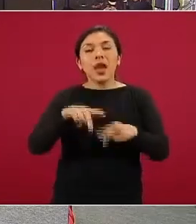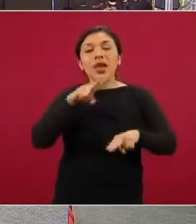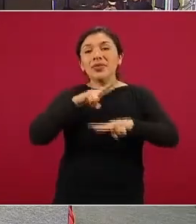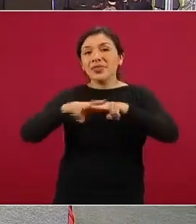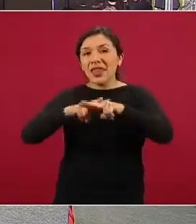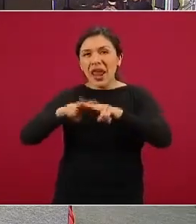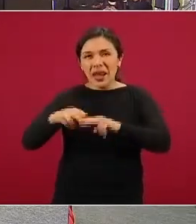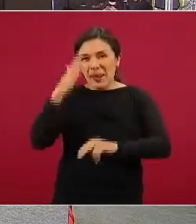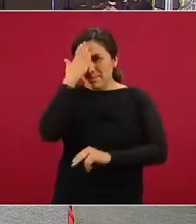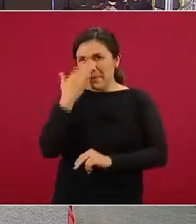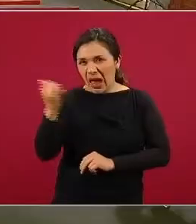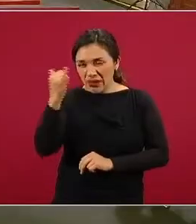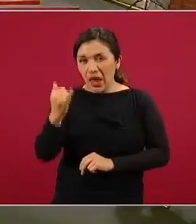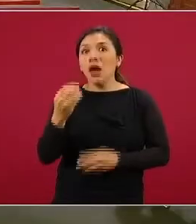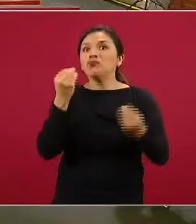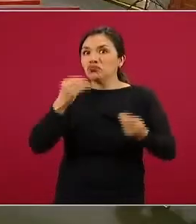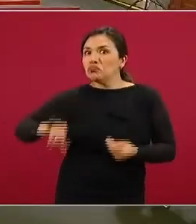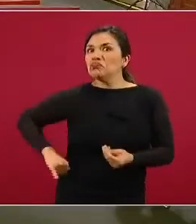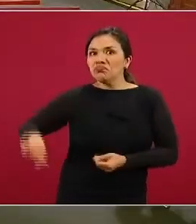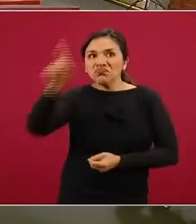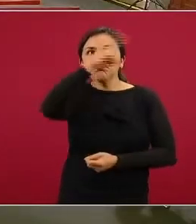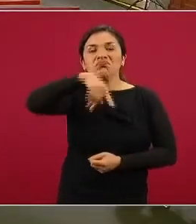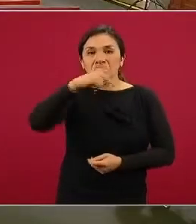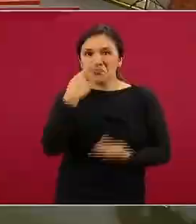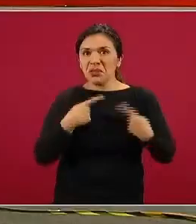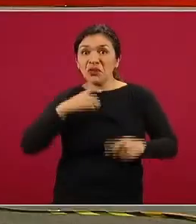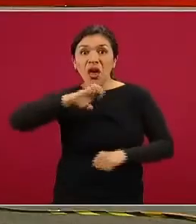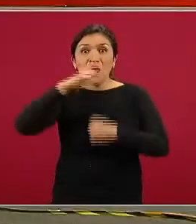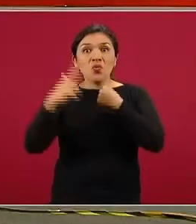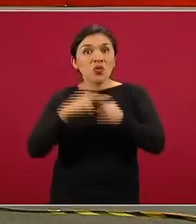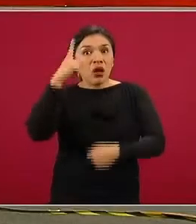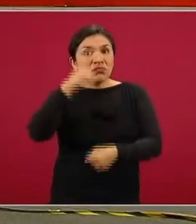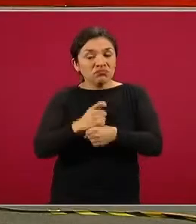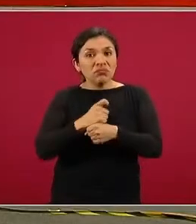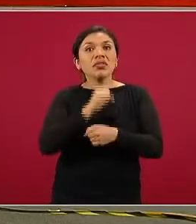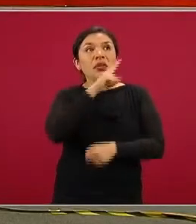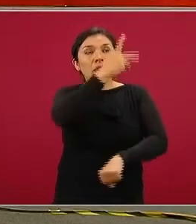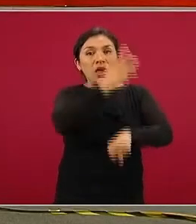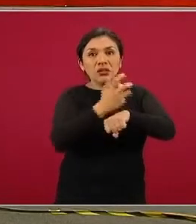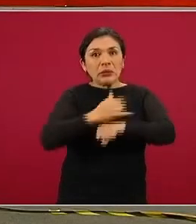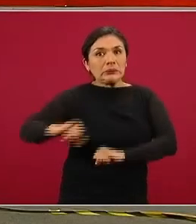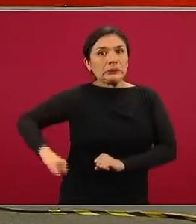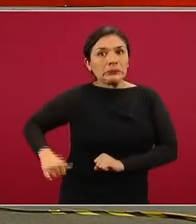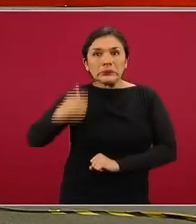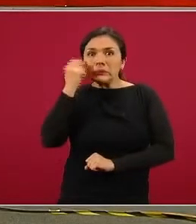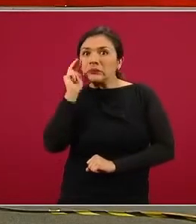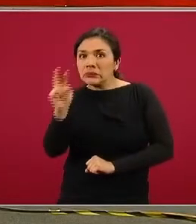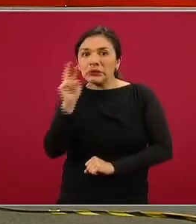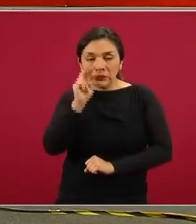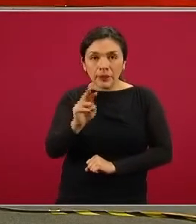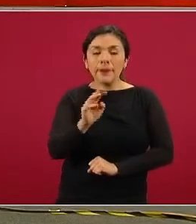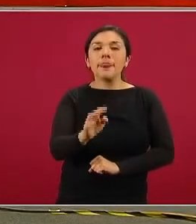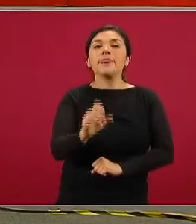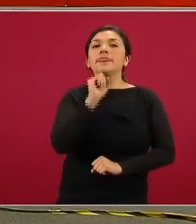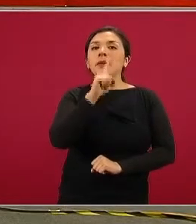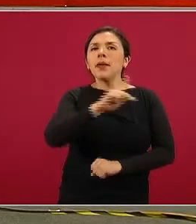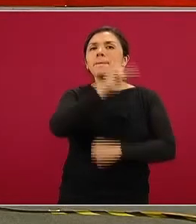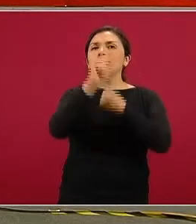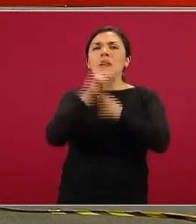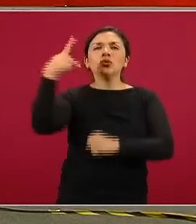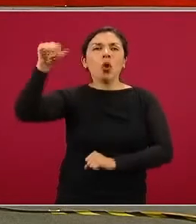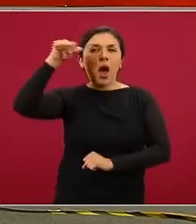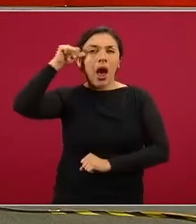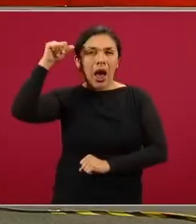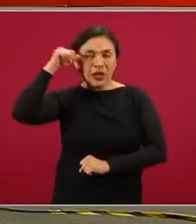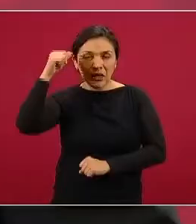Maya. Hubo mucho interés de los europeos y de los estadounidenses y también de los países